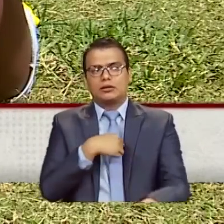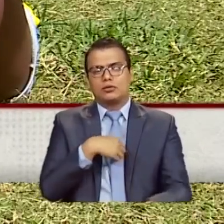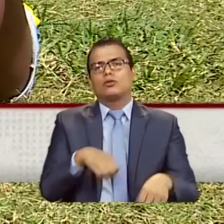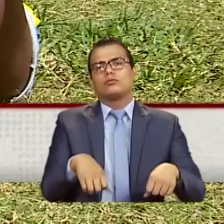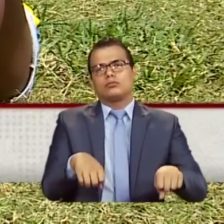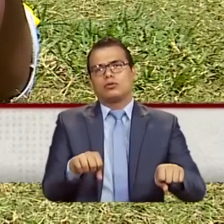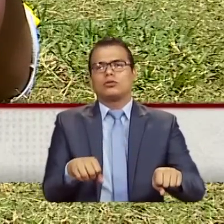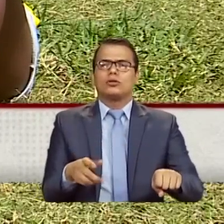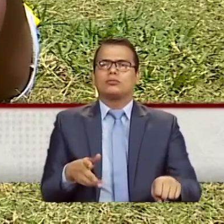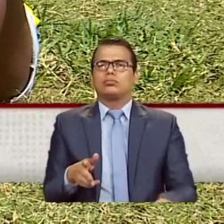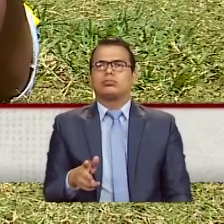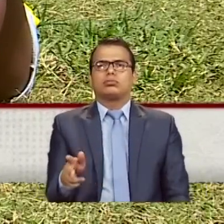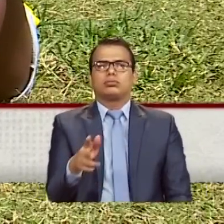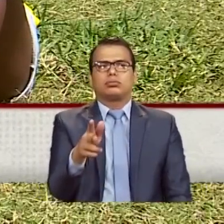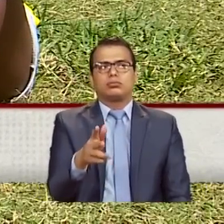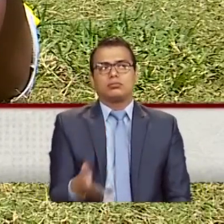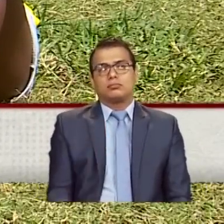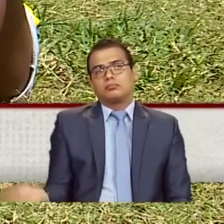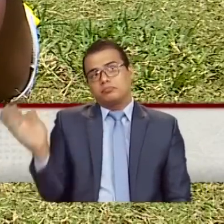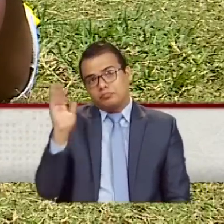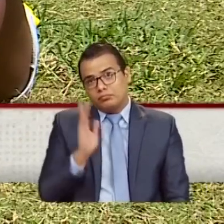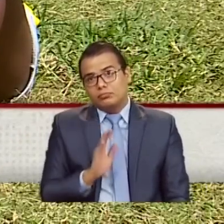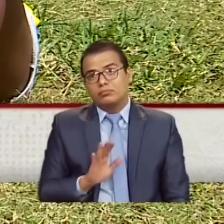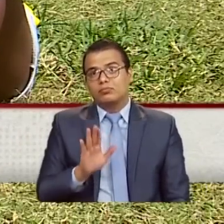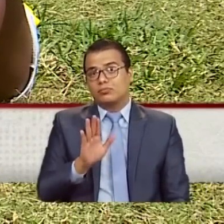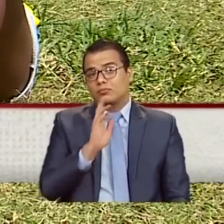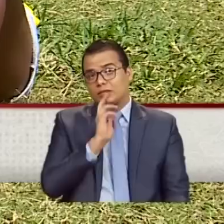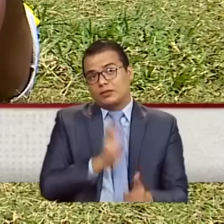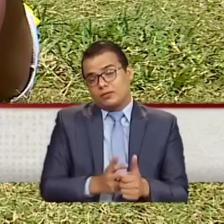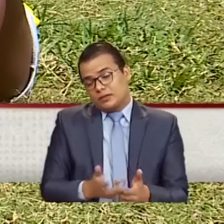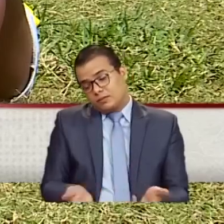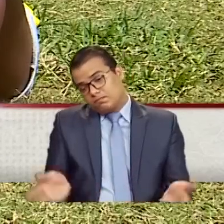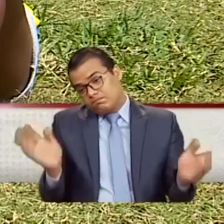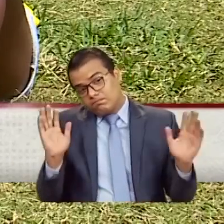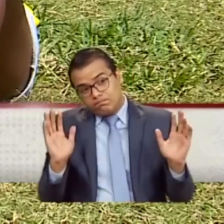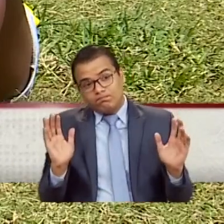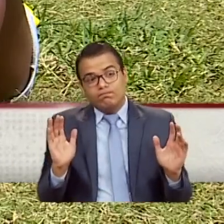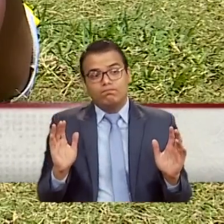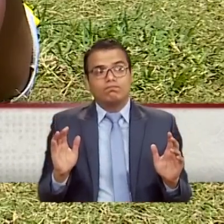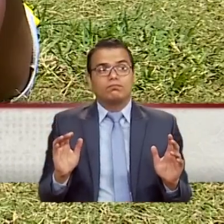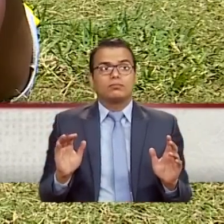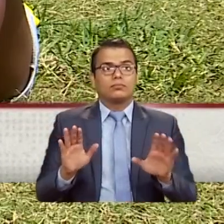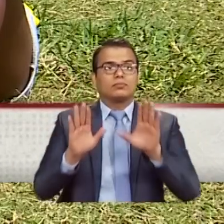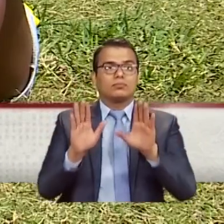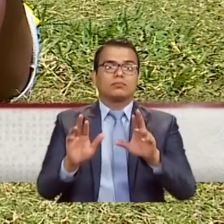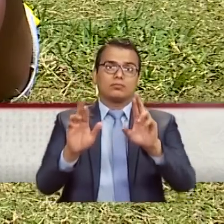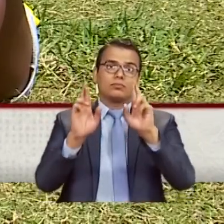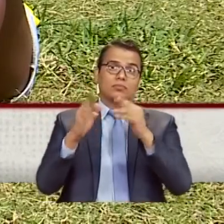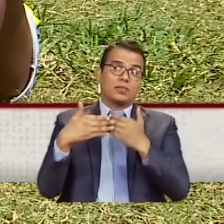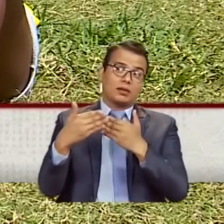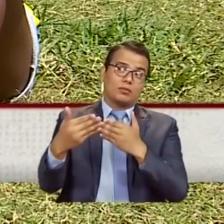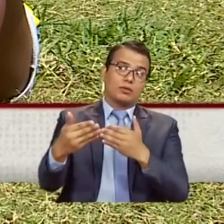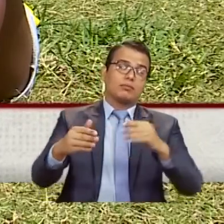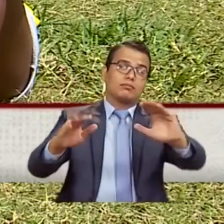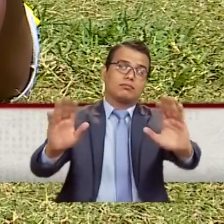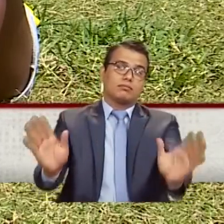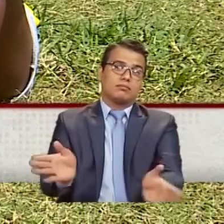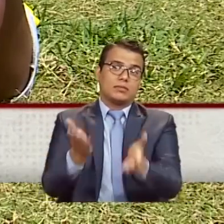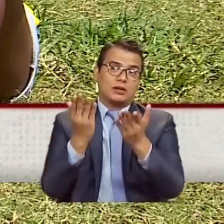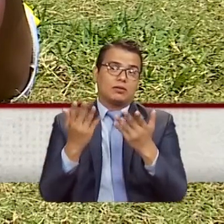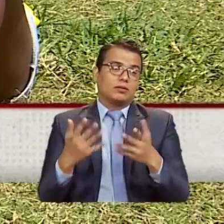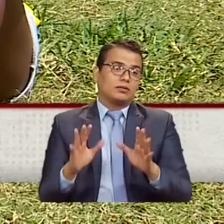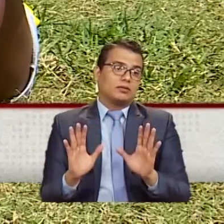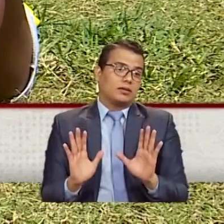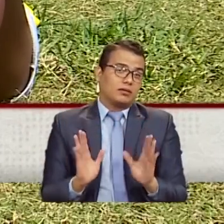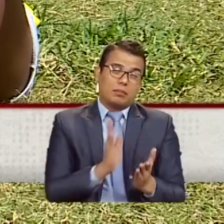en moto todavía. Entonces sabemos que es algo crítico y bueno, esperamos que que esto mejore, que esta tragedia nos